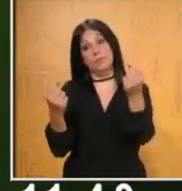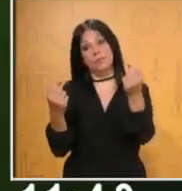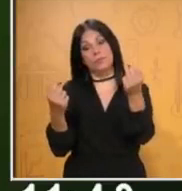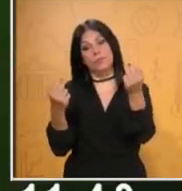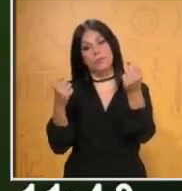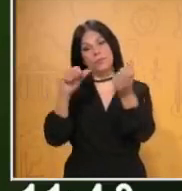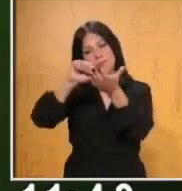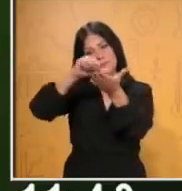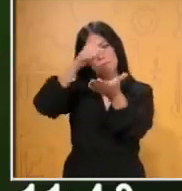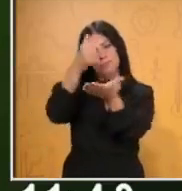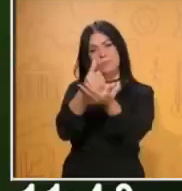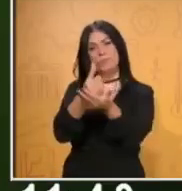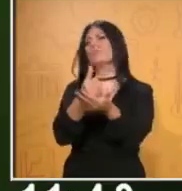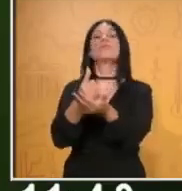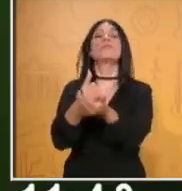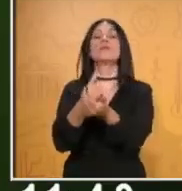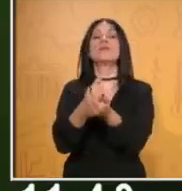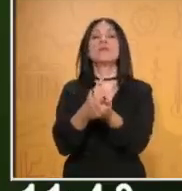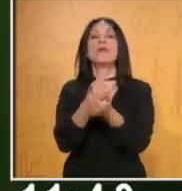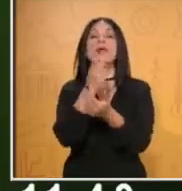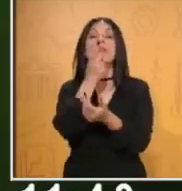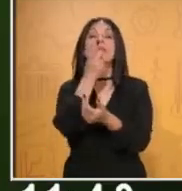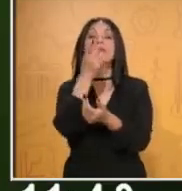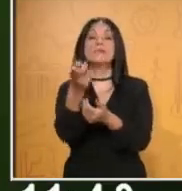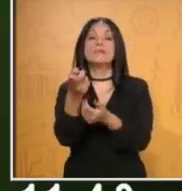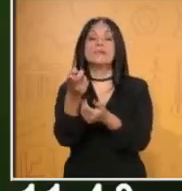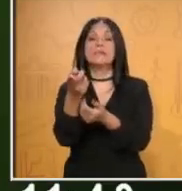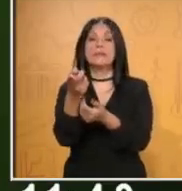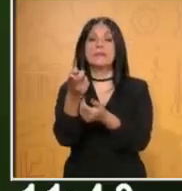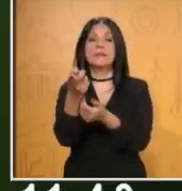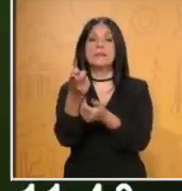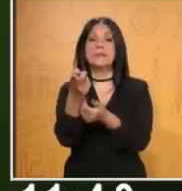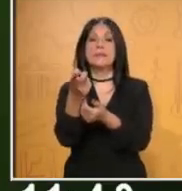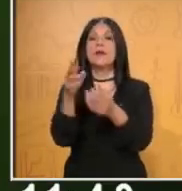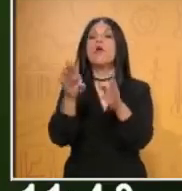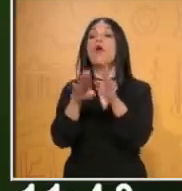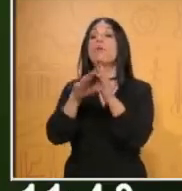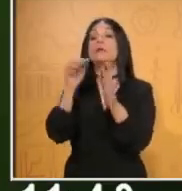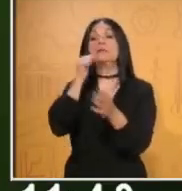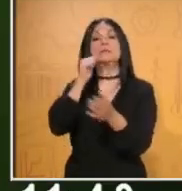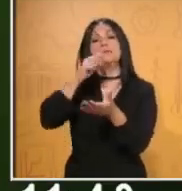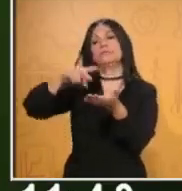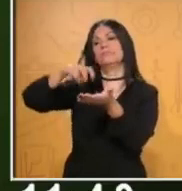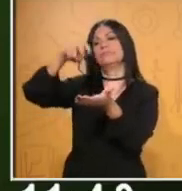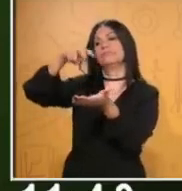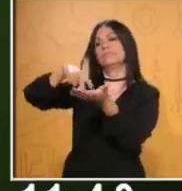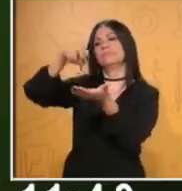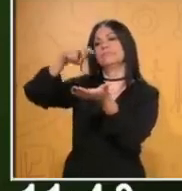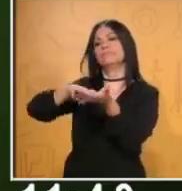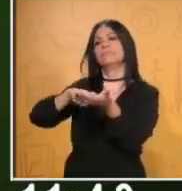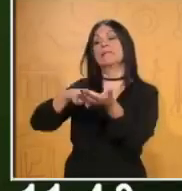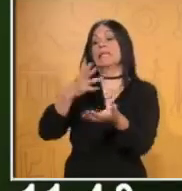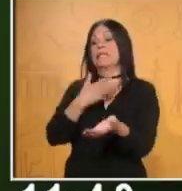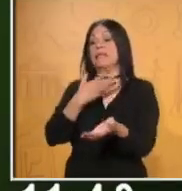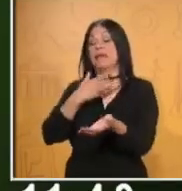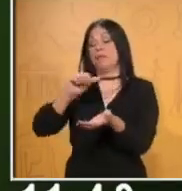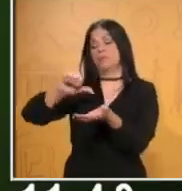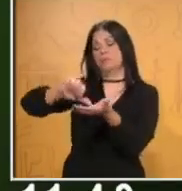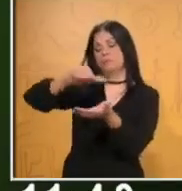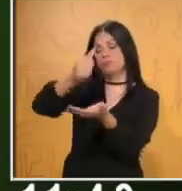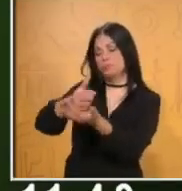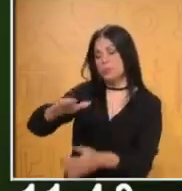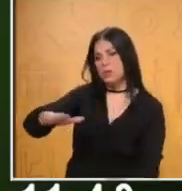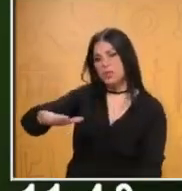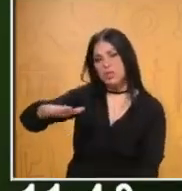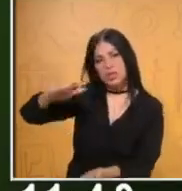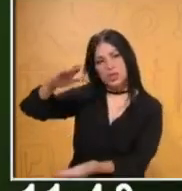En este caso, estamos dándole descripciones a nuestro personaje. Era enano y era saltarín. En la